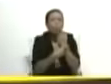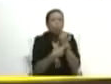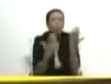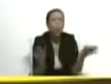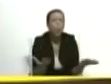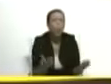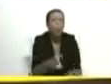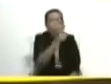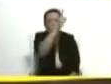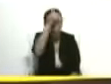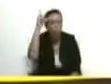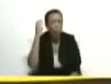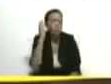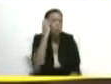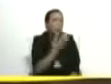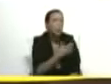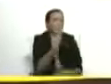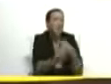leyes?